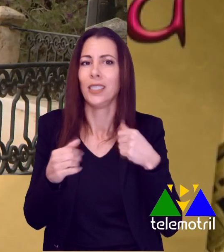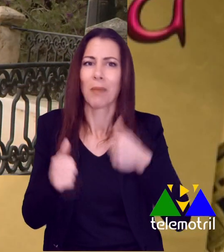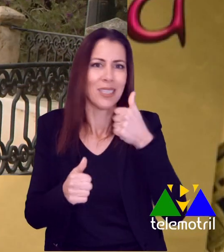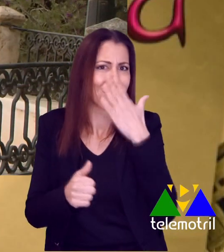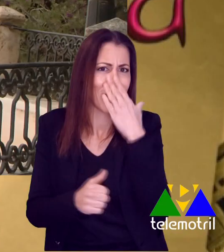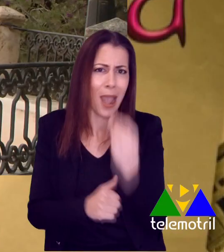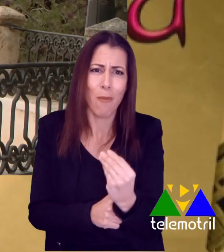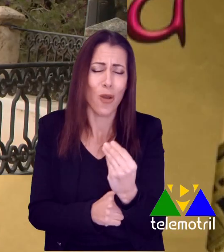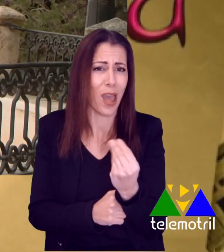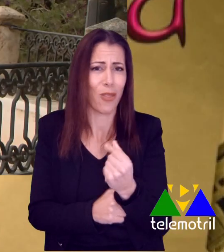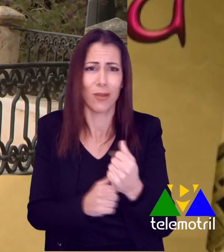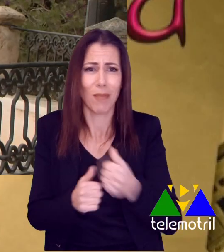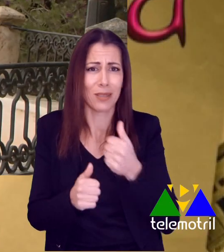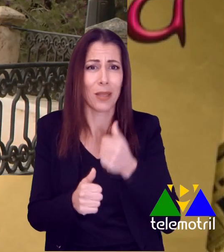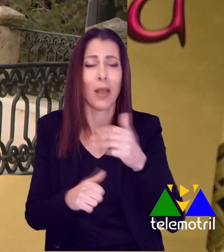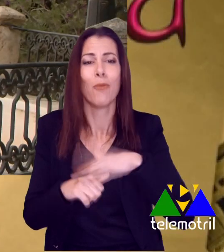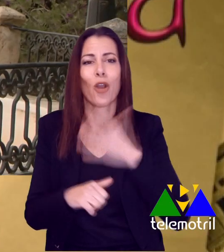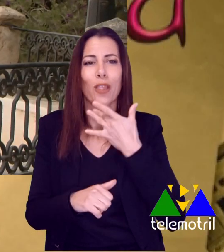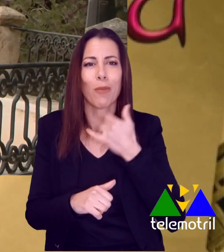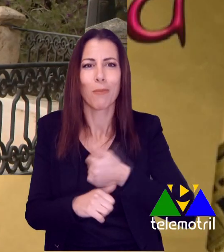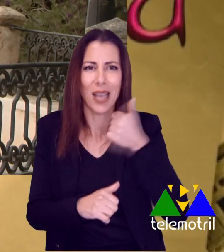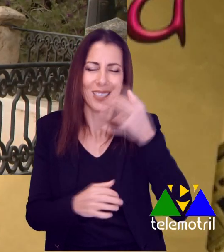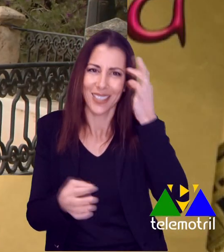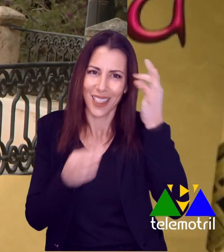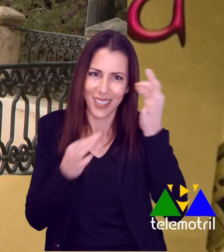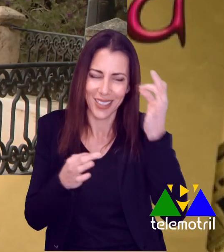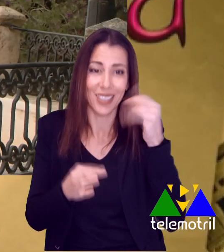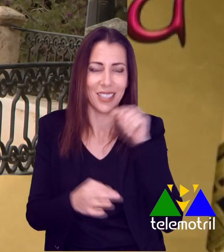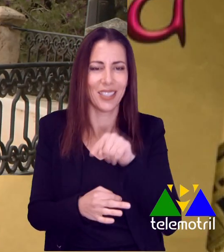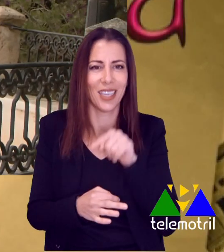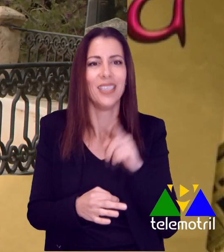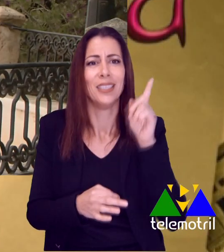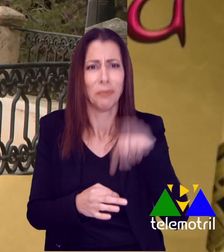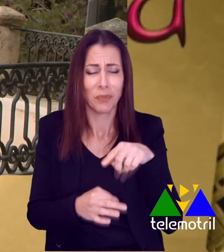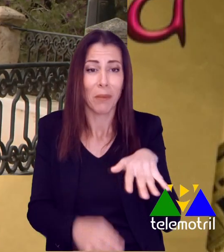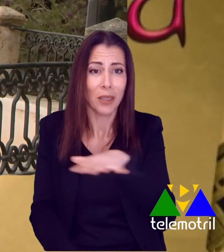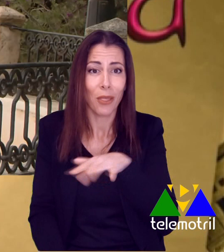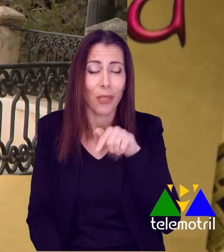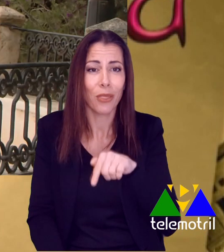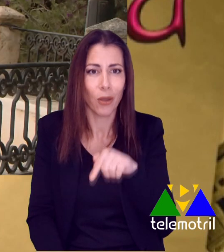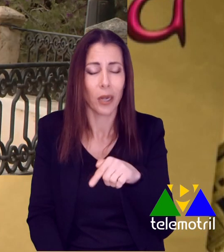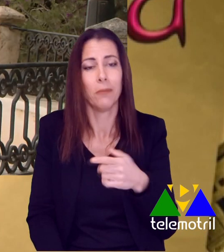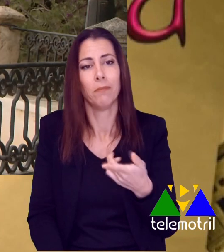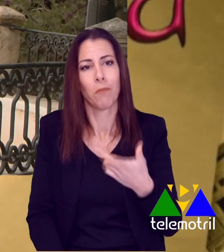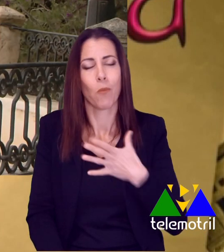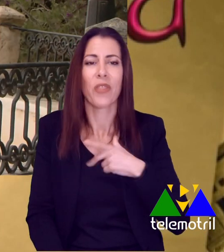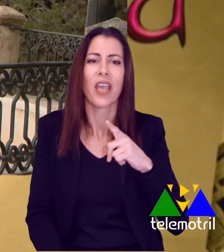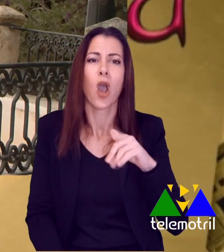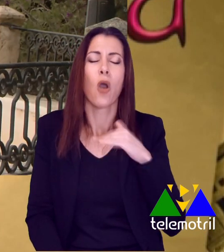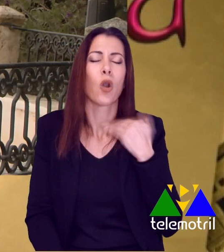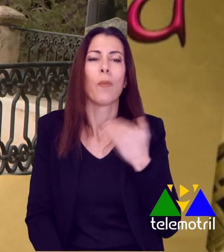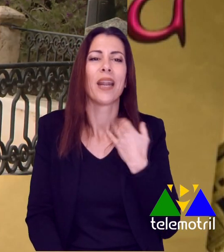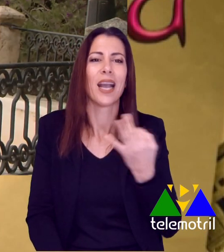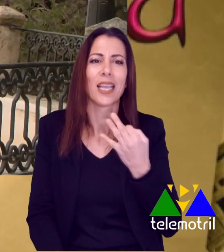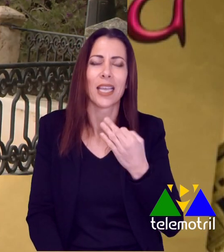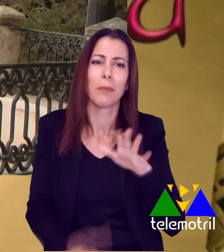enamorados porque conocemos ya muchísimos más detalles de él, incluso, como decimos, de esta parte trasera, de la cual también rescatamos esa hipótesis